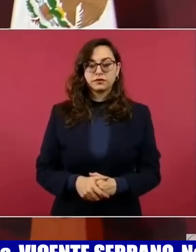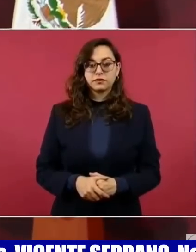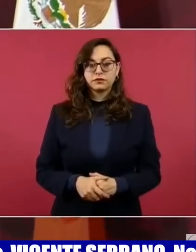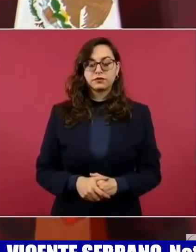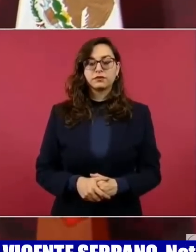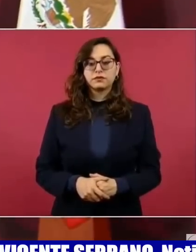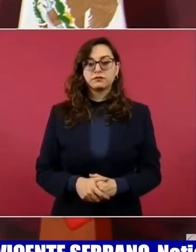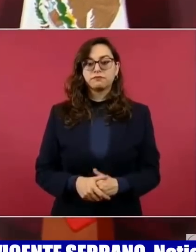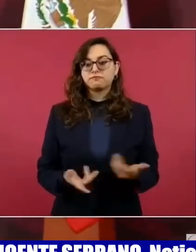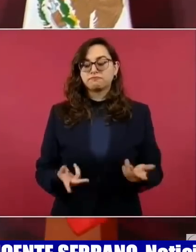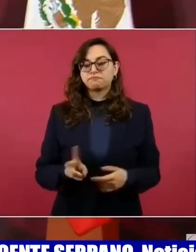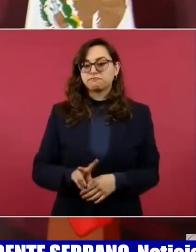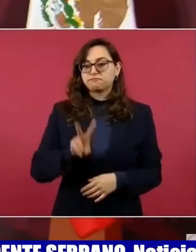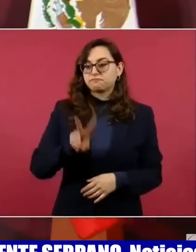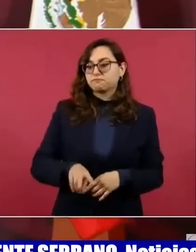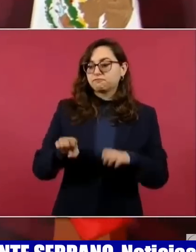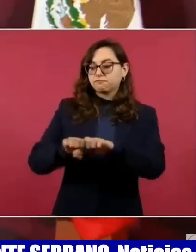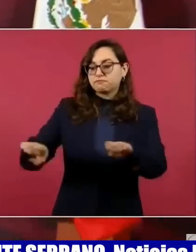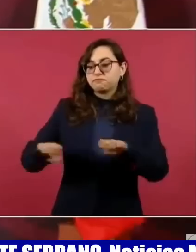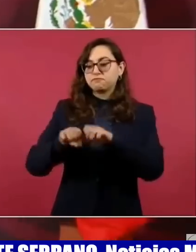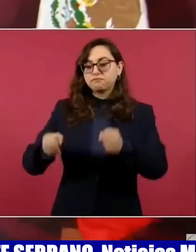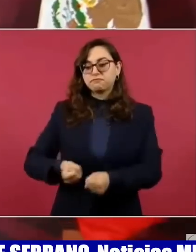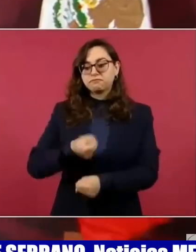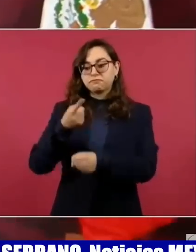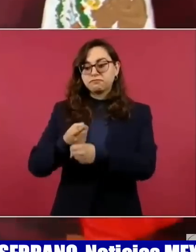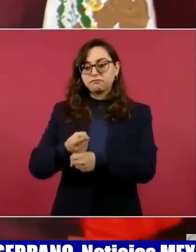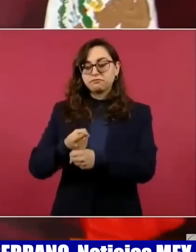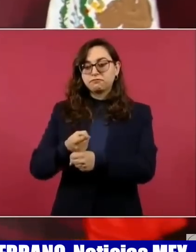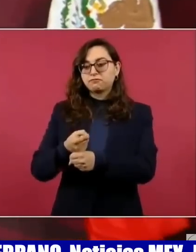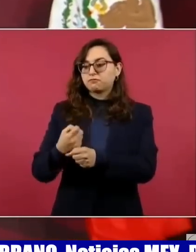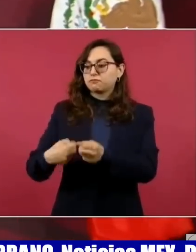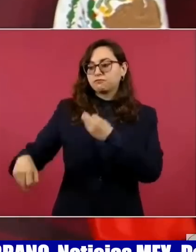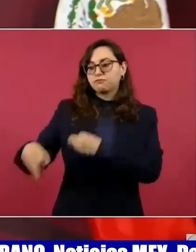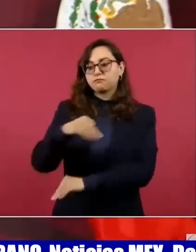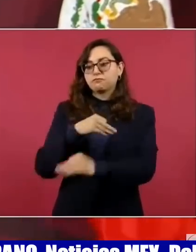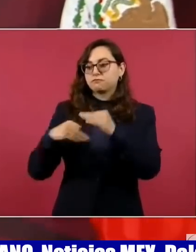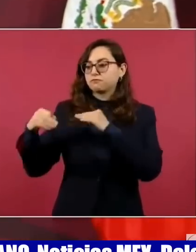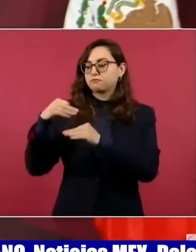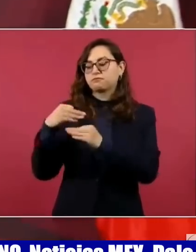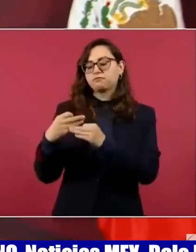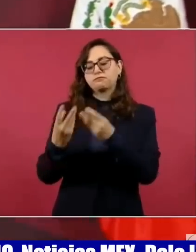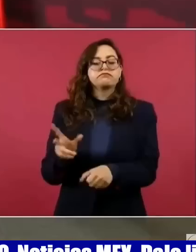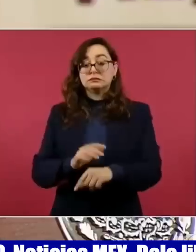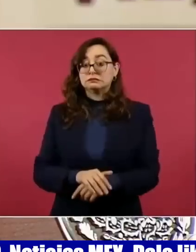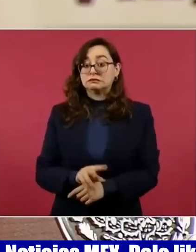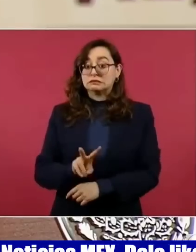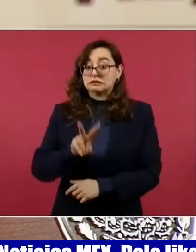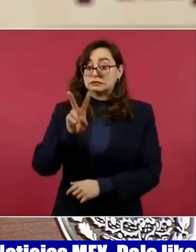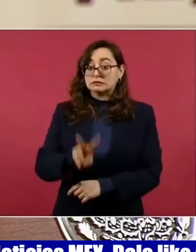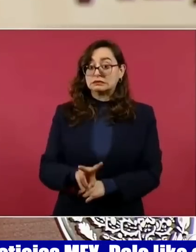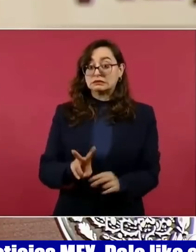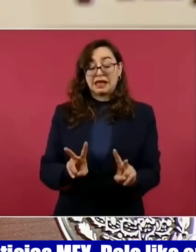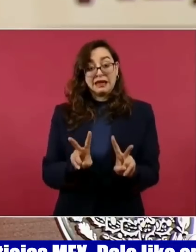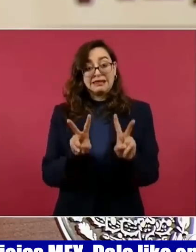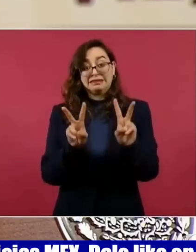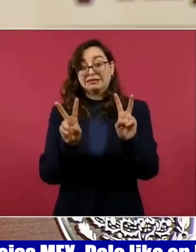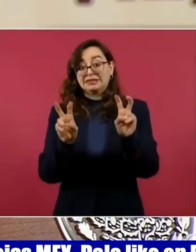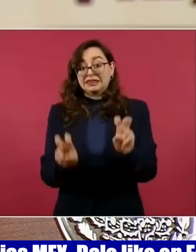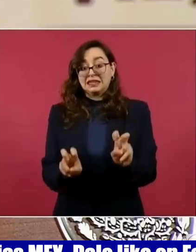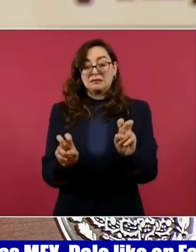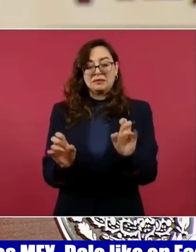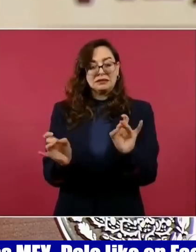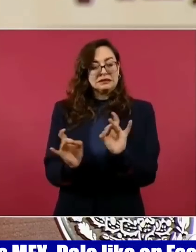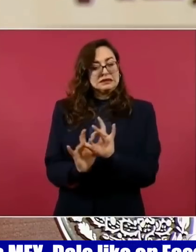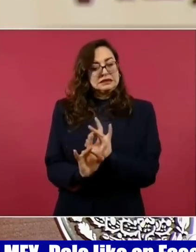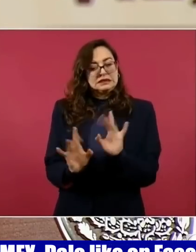no le conviene a sus adversarios, que si tienen autoridad moral pues van a tener autoridad política, y de manera muy